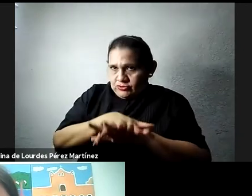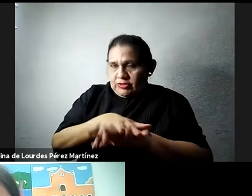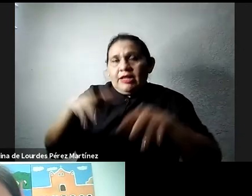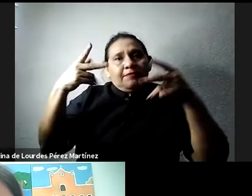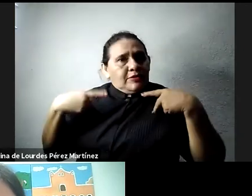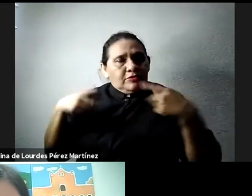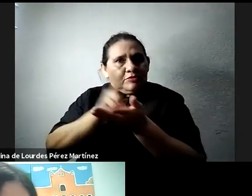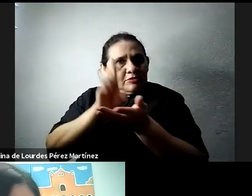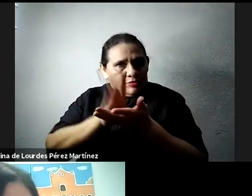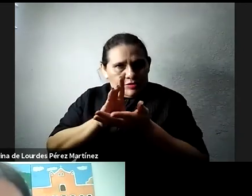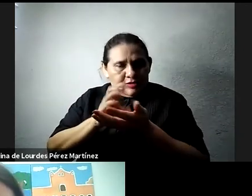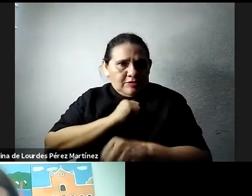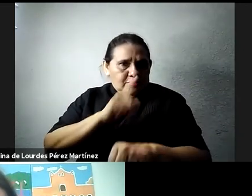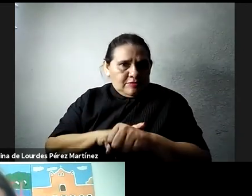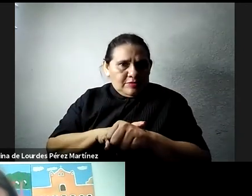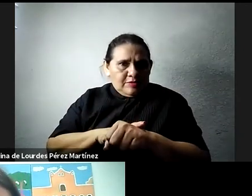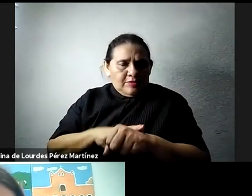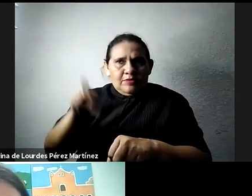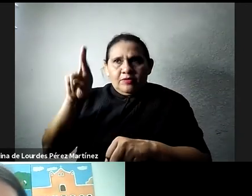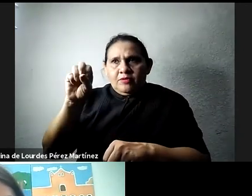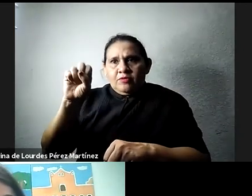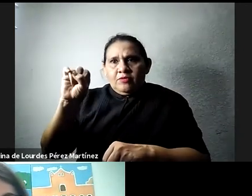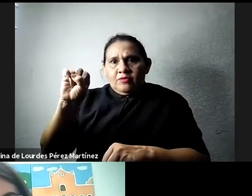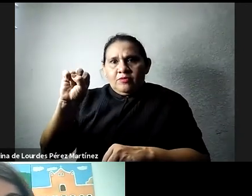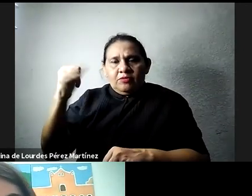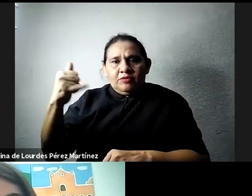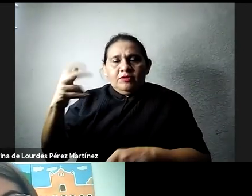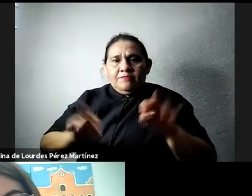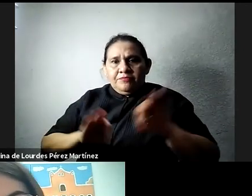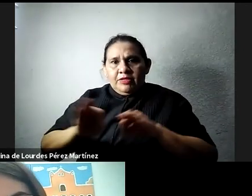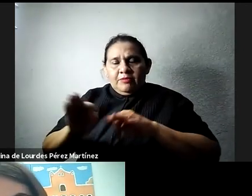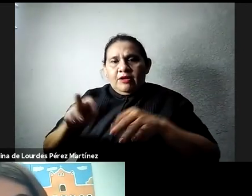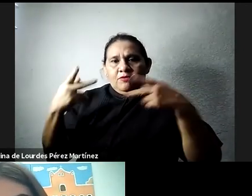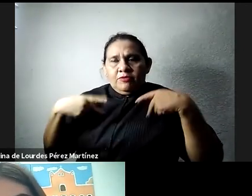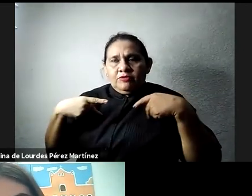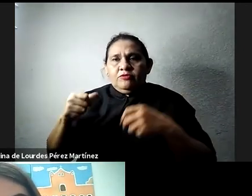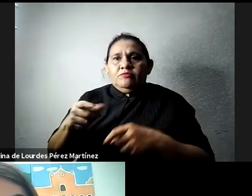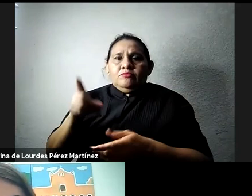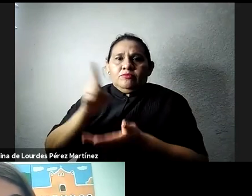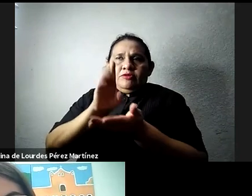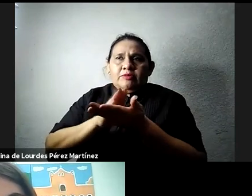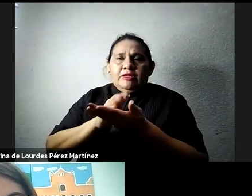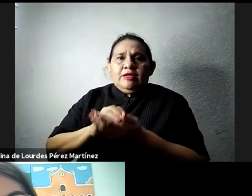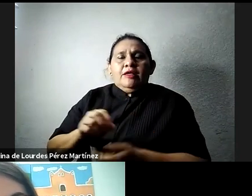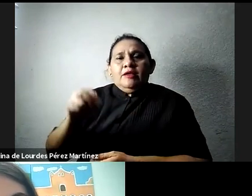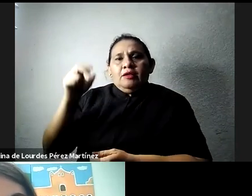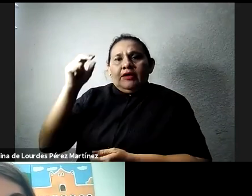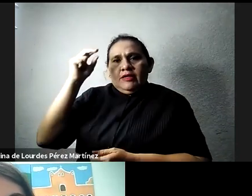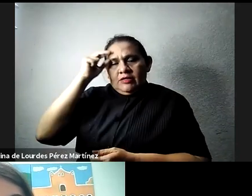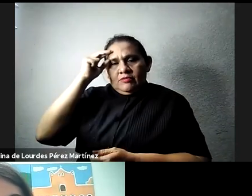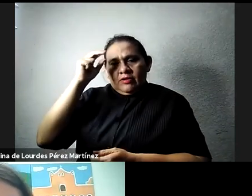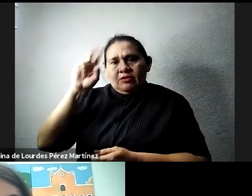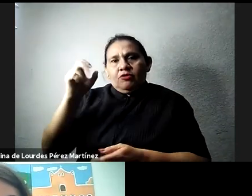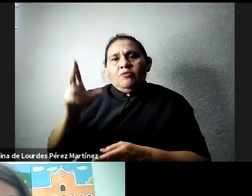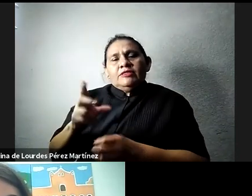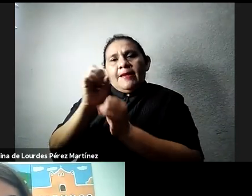discapacidad. Rosy Canul trabaja con personas con discapacidad intelectual y comentabas también tú en los talleres cómo es